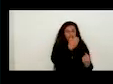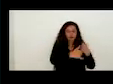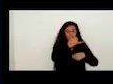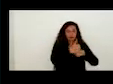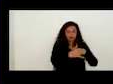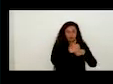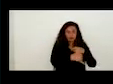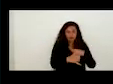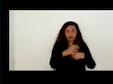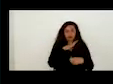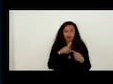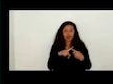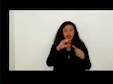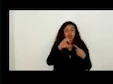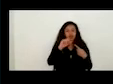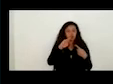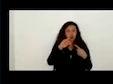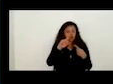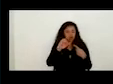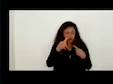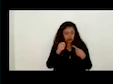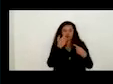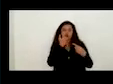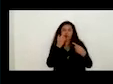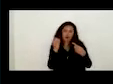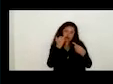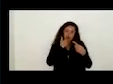aportar carbohidratos o azúcares, me van a aportar